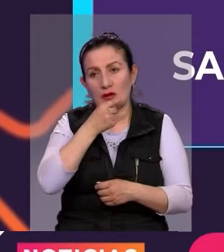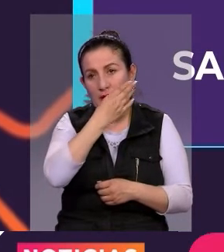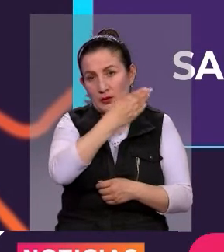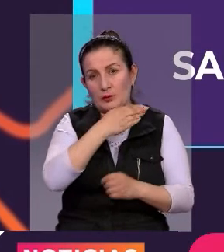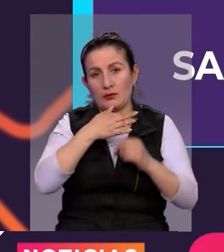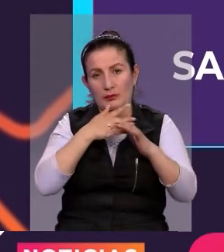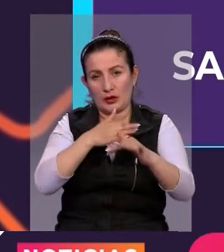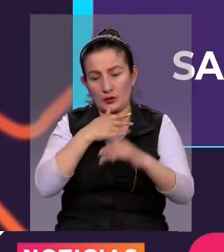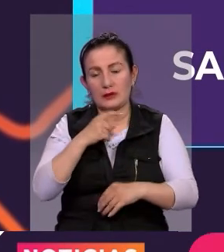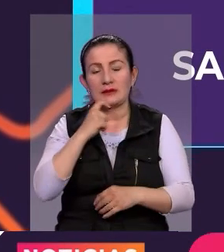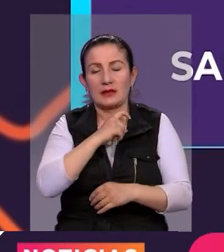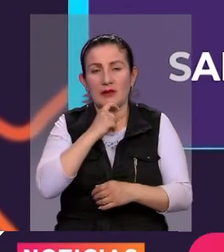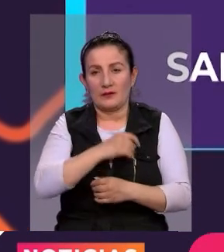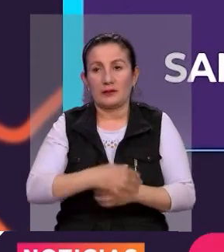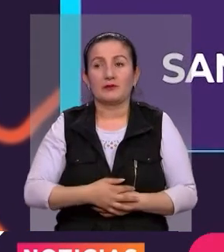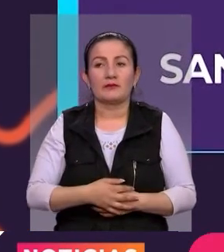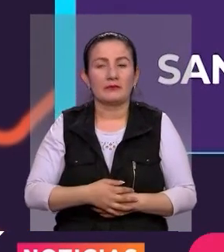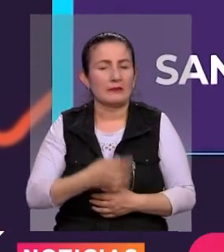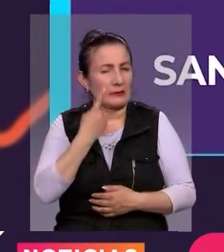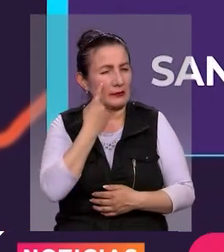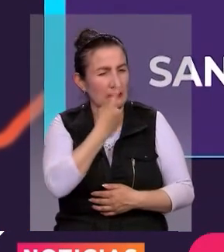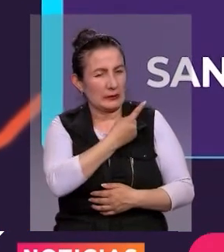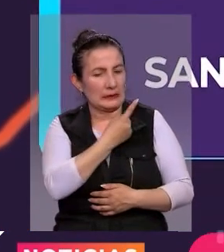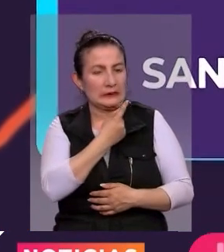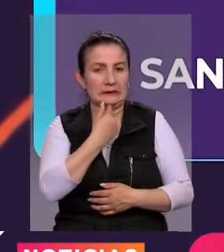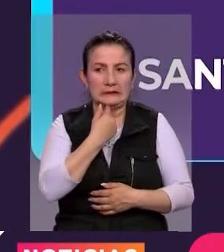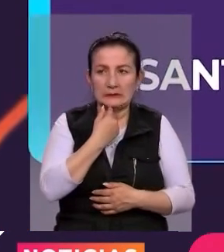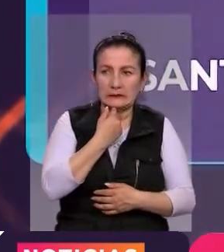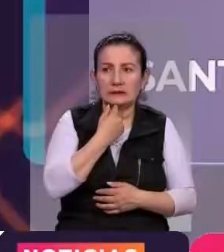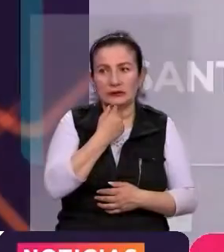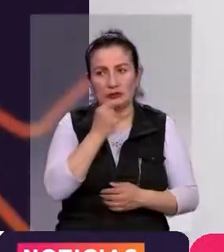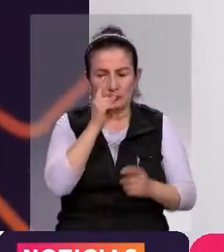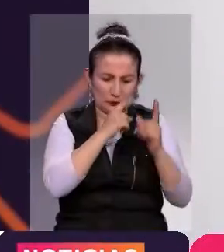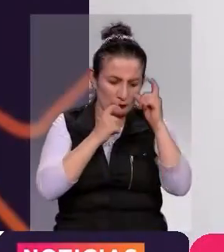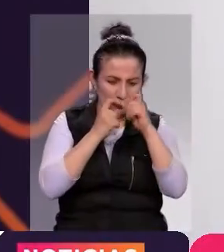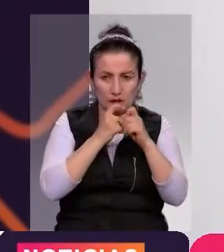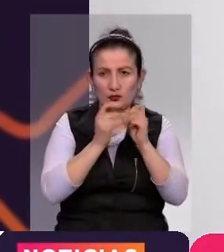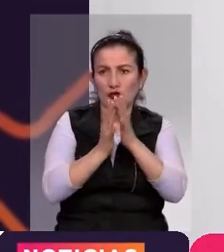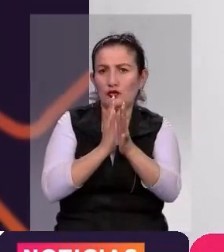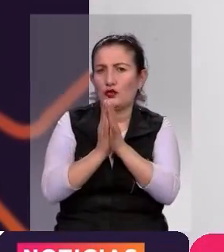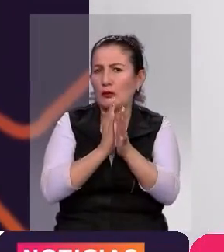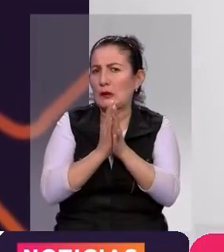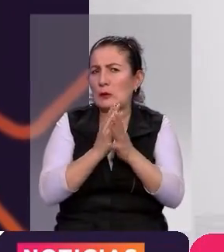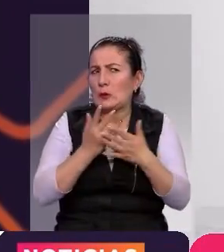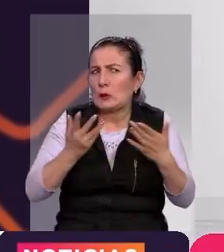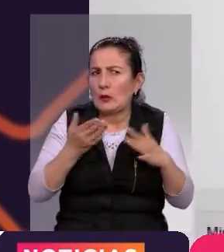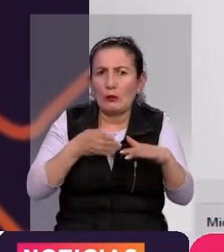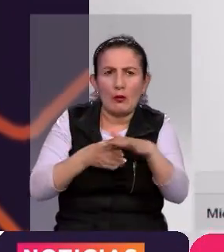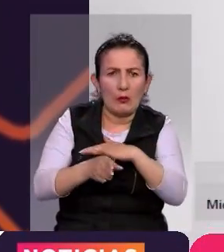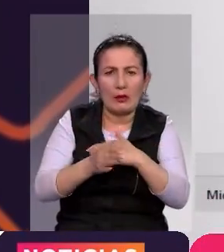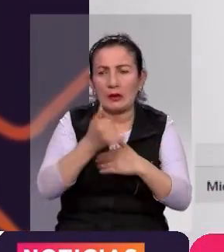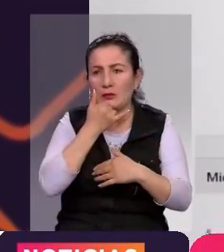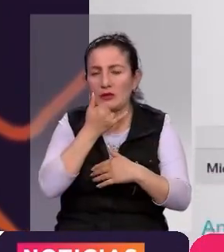Barrios Unidos y Santa Fe. Cifras como estas ponen sobre la mesa la información para que cualquier persona pueda acceder a ella de forma fácil y rápida.